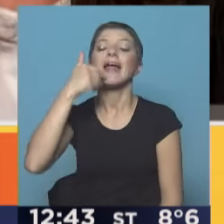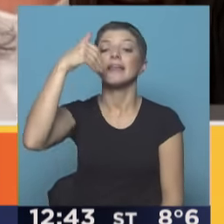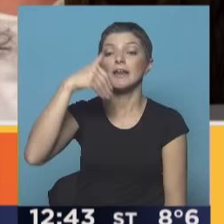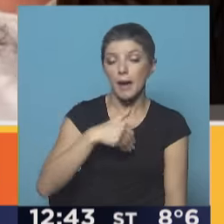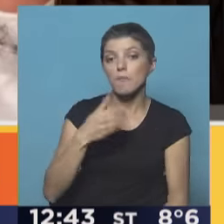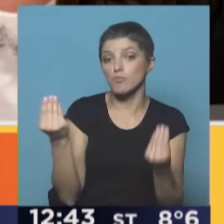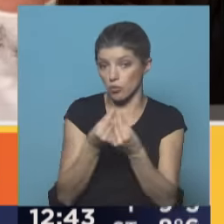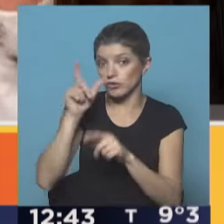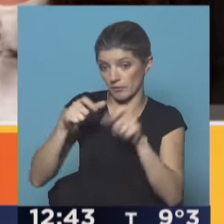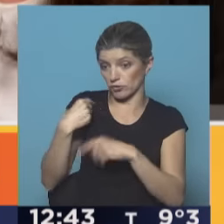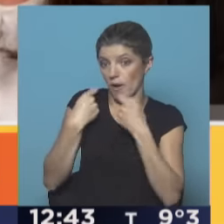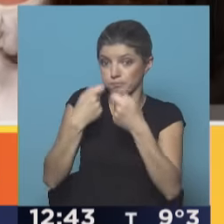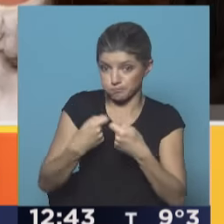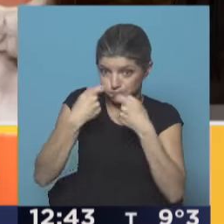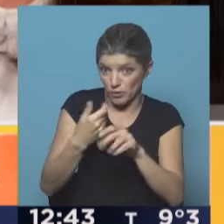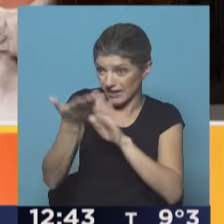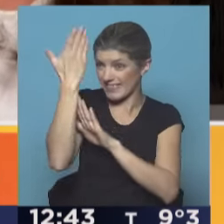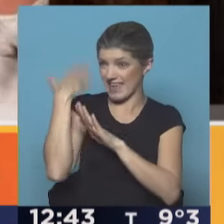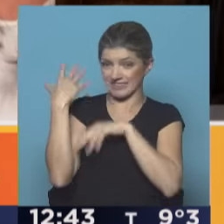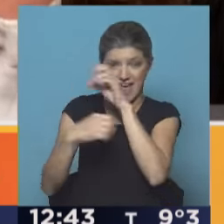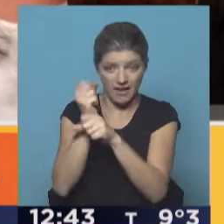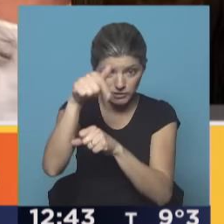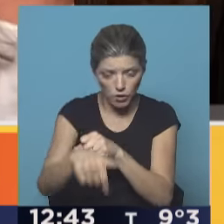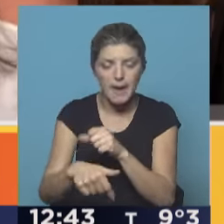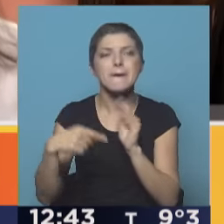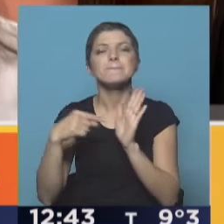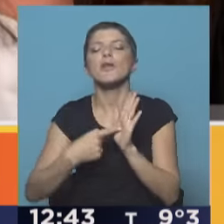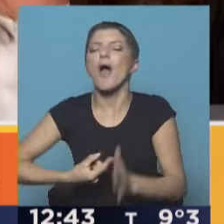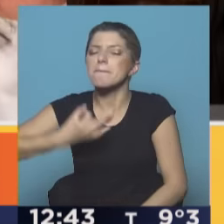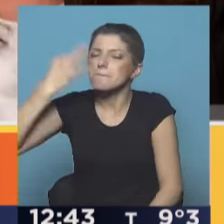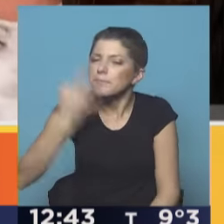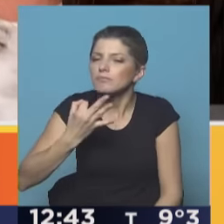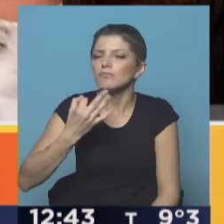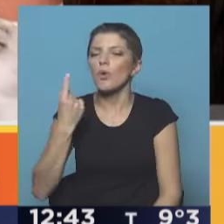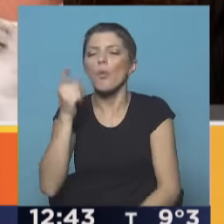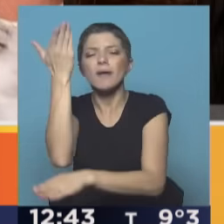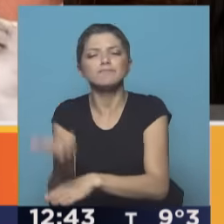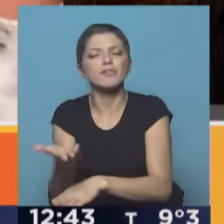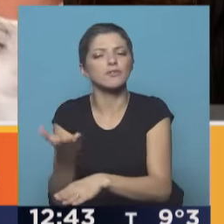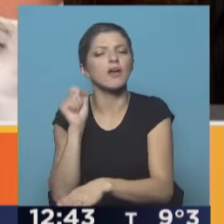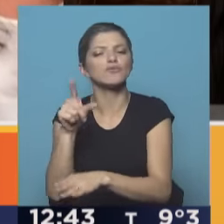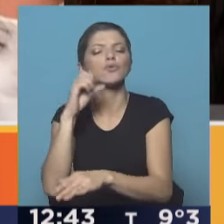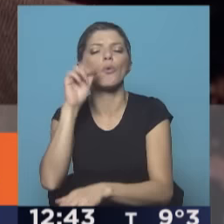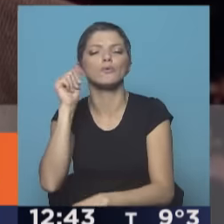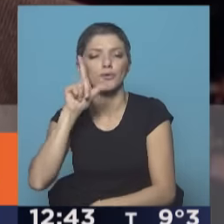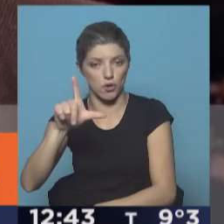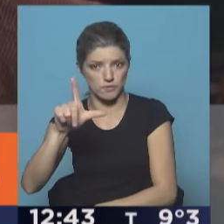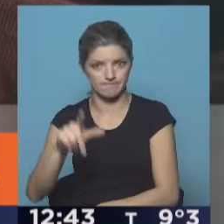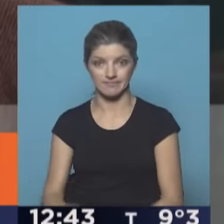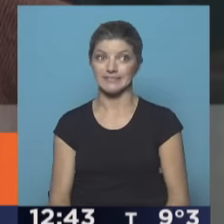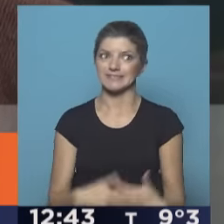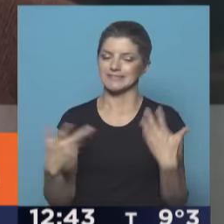Abdul gul eh Cuál es verdadera el verdadero rol de este hombre eh Místico misterioso